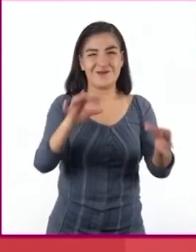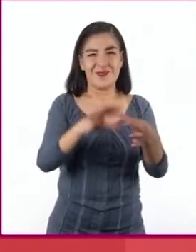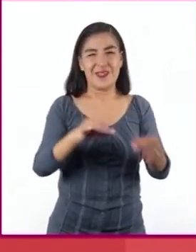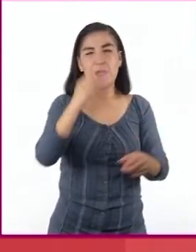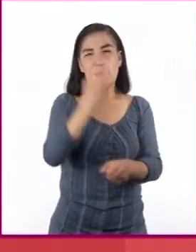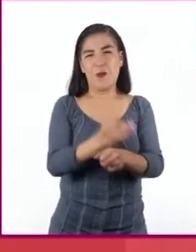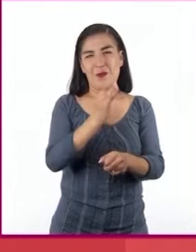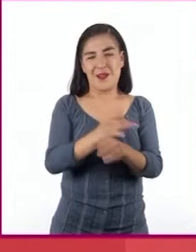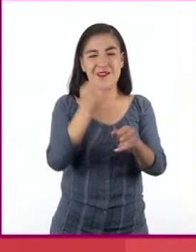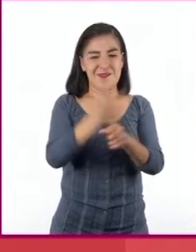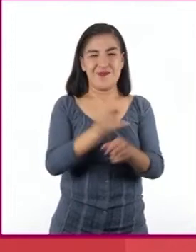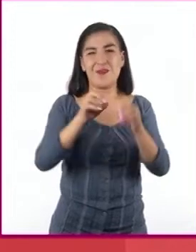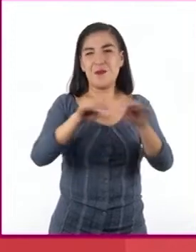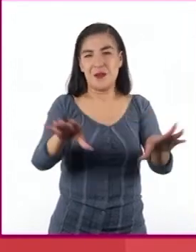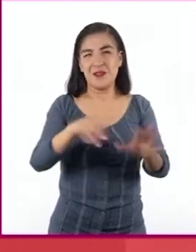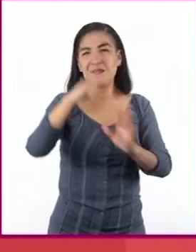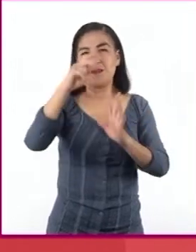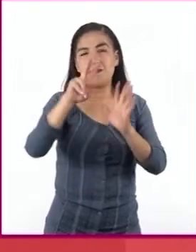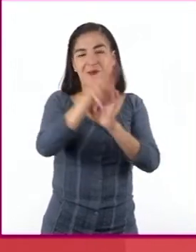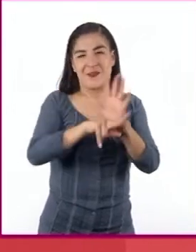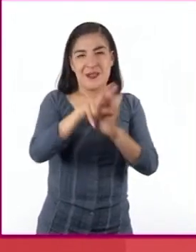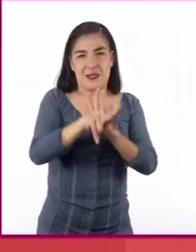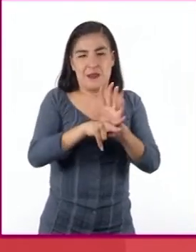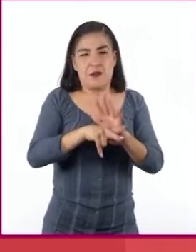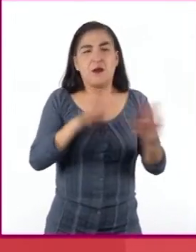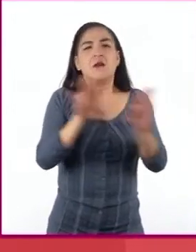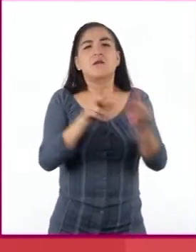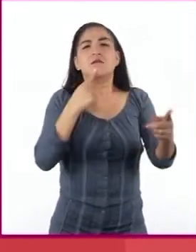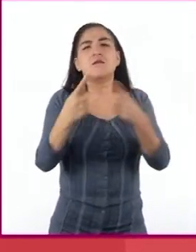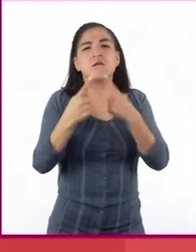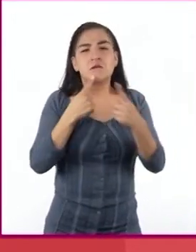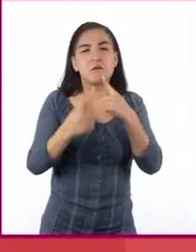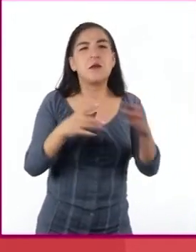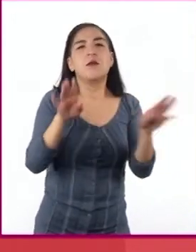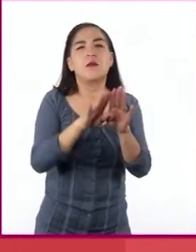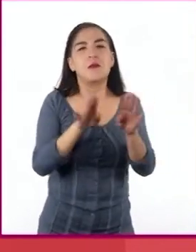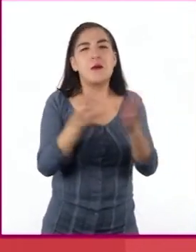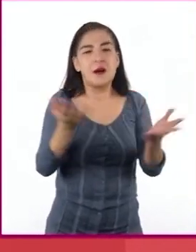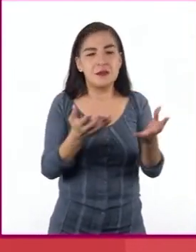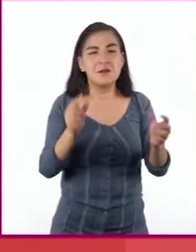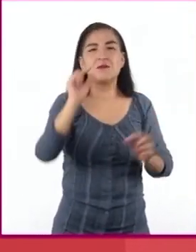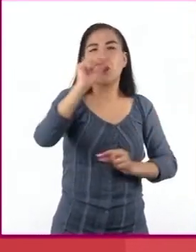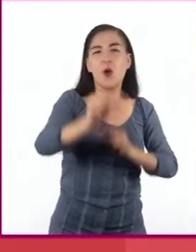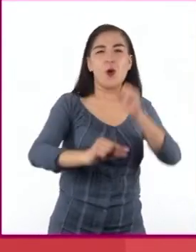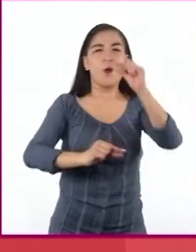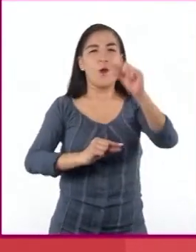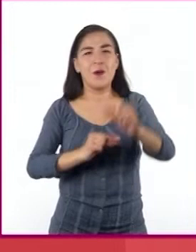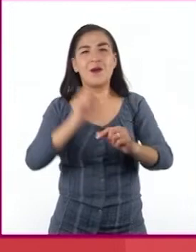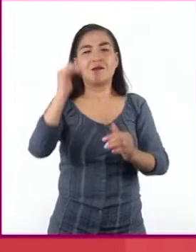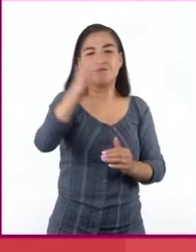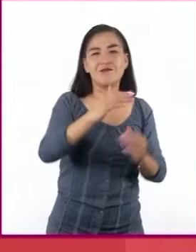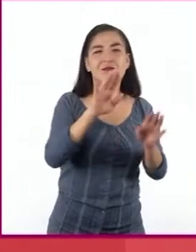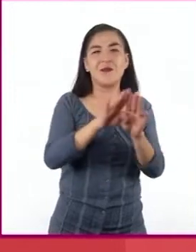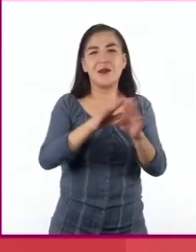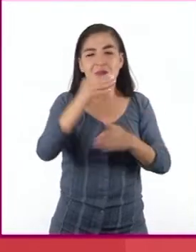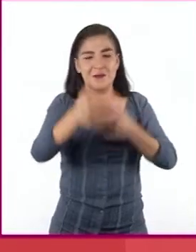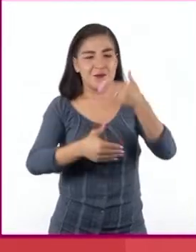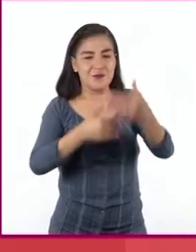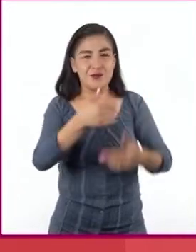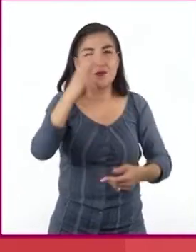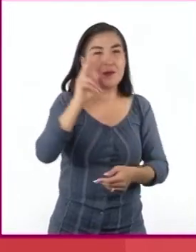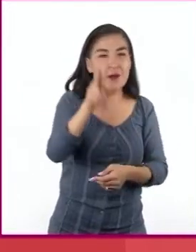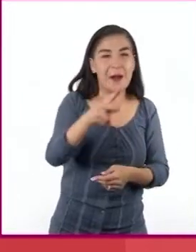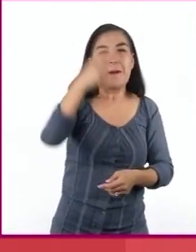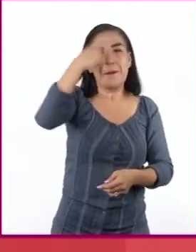video es que la postura crítica se va construyendo poco a poco. Esto quiere decir que debemos